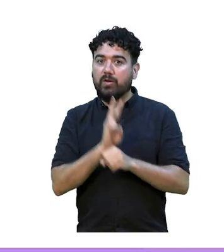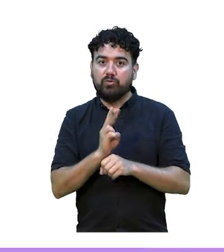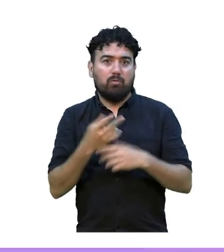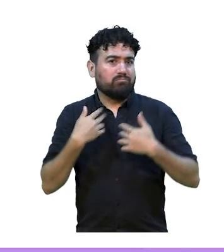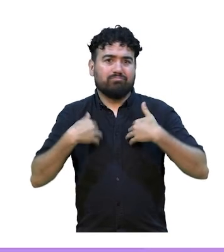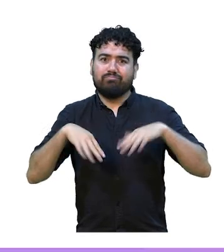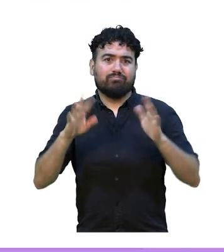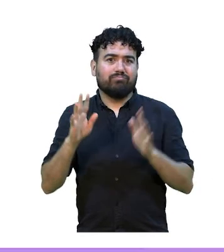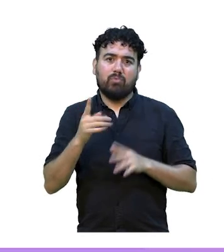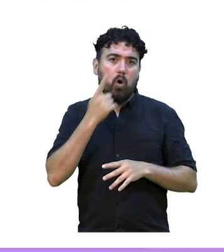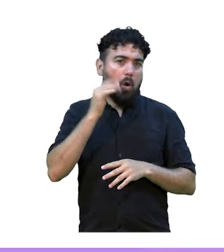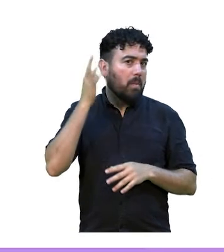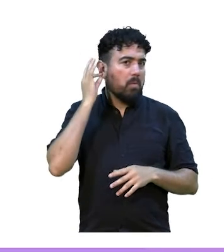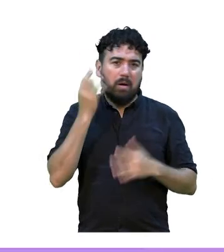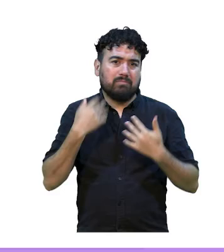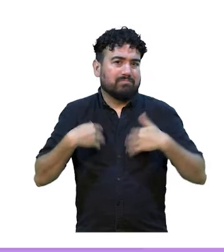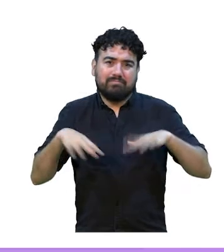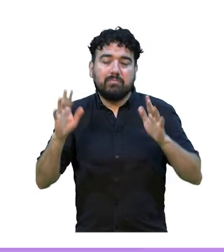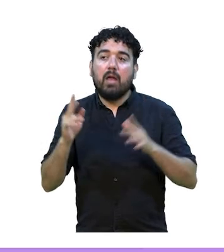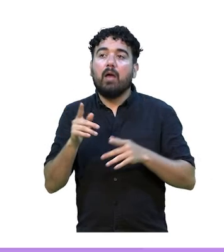podía ser profesor, ¿no?